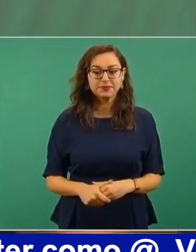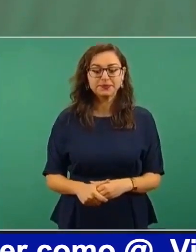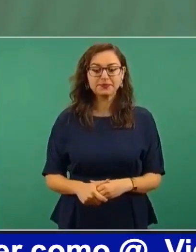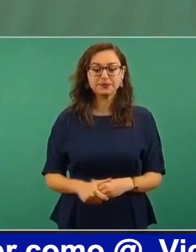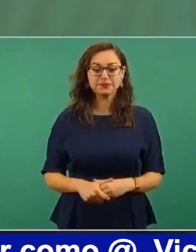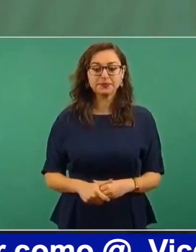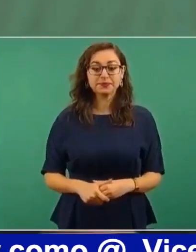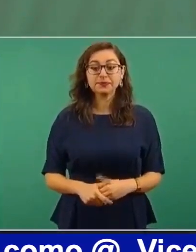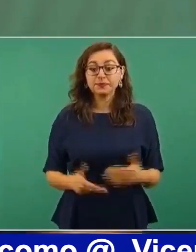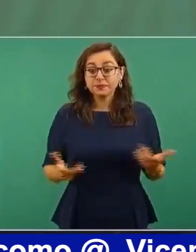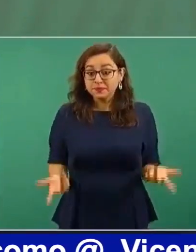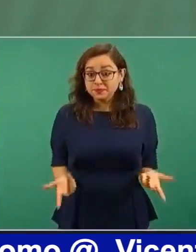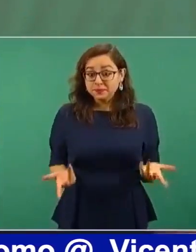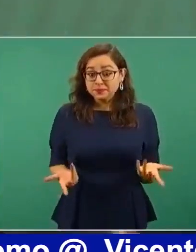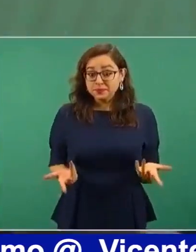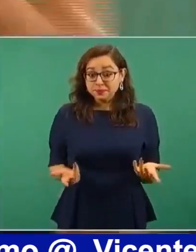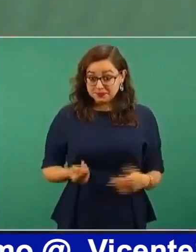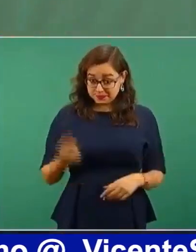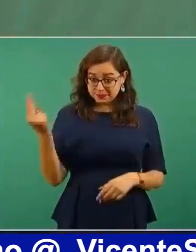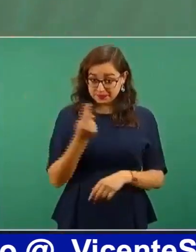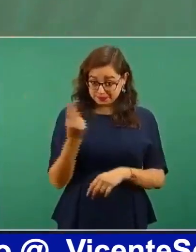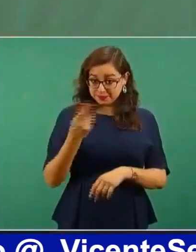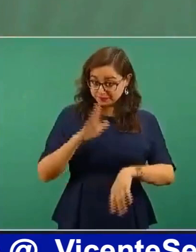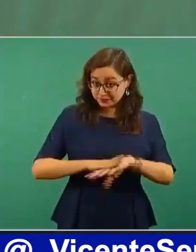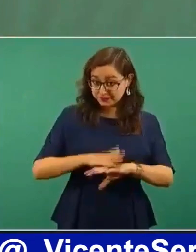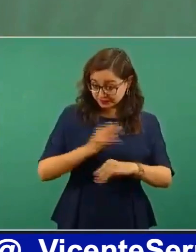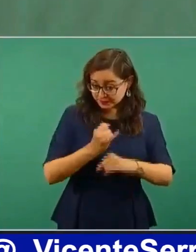¿Quieren más información sobre esto, de cómo